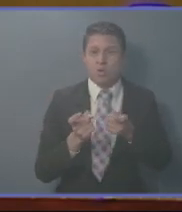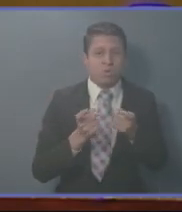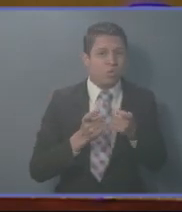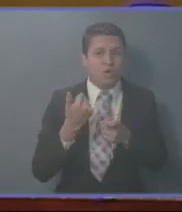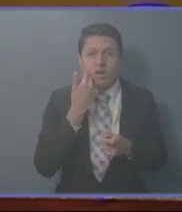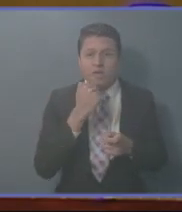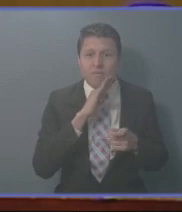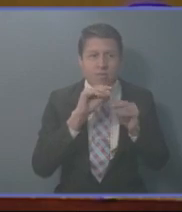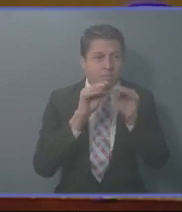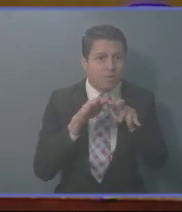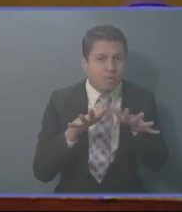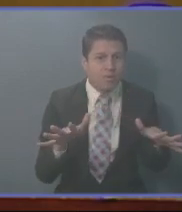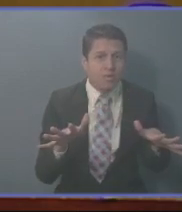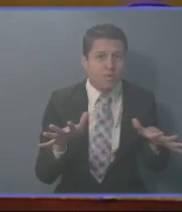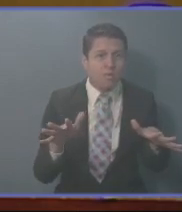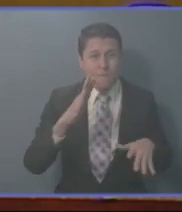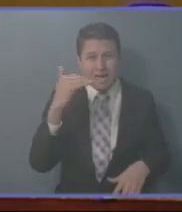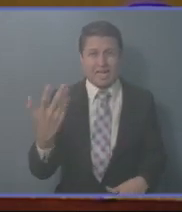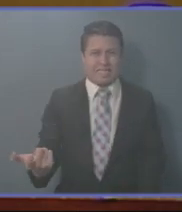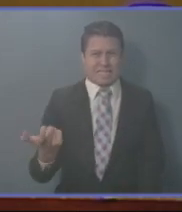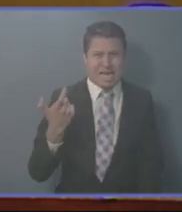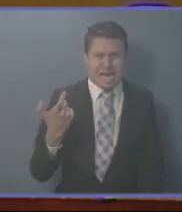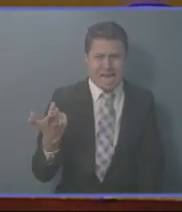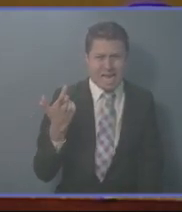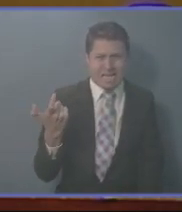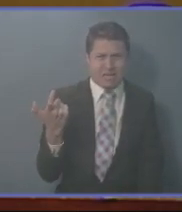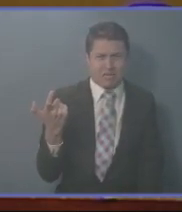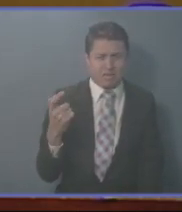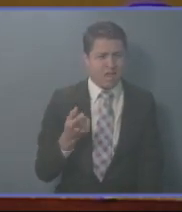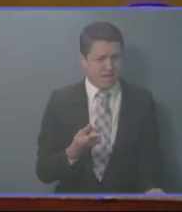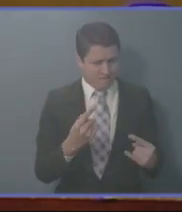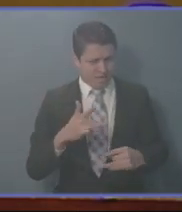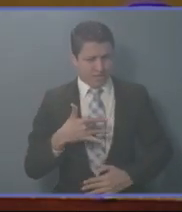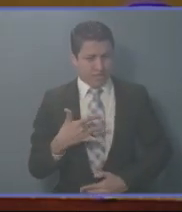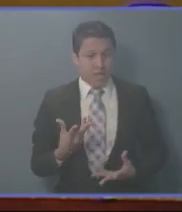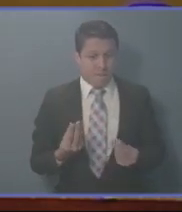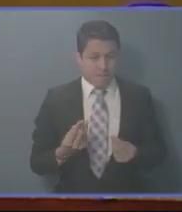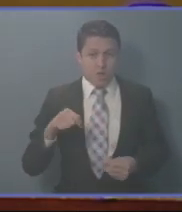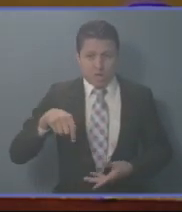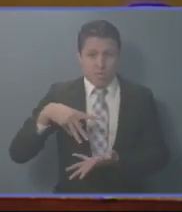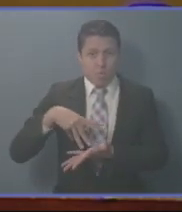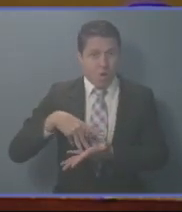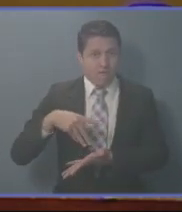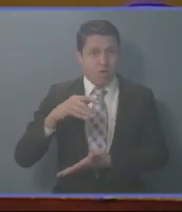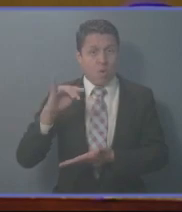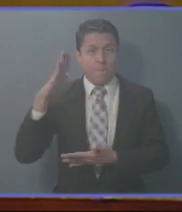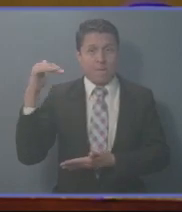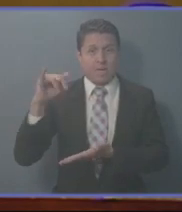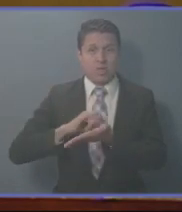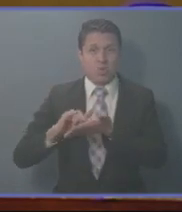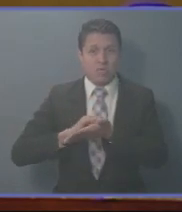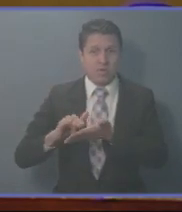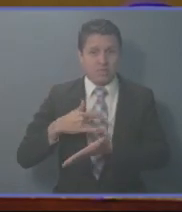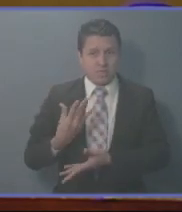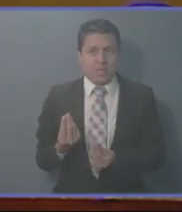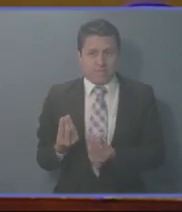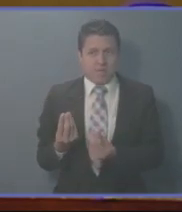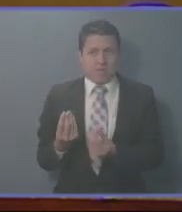en un país con tanto dinero. Que vengan a sentir el miedo que está sintiendo la gente, tan simple como